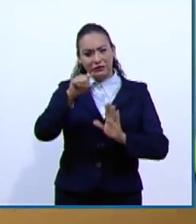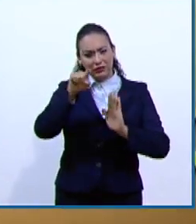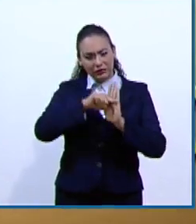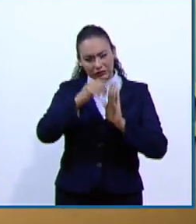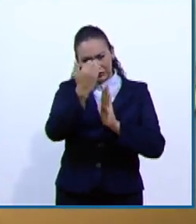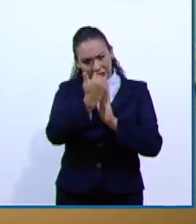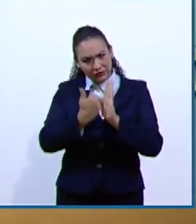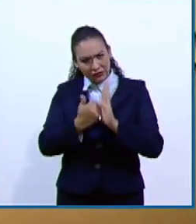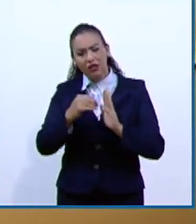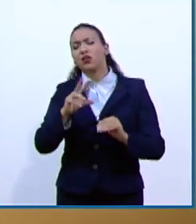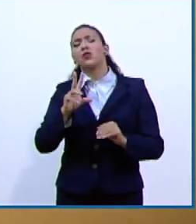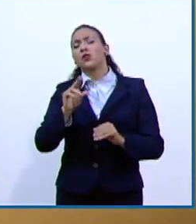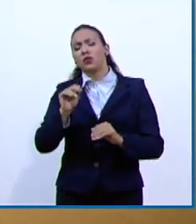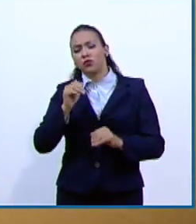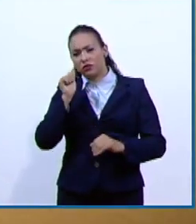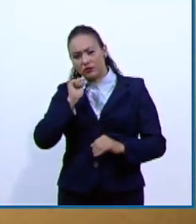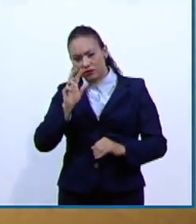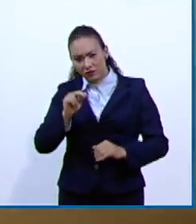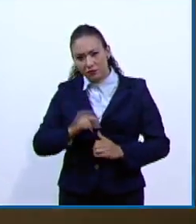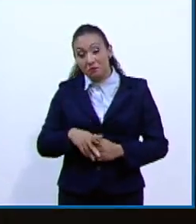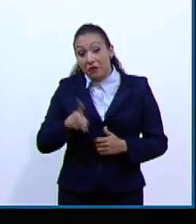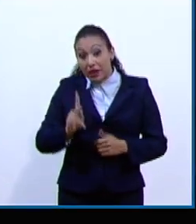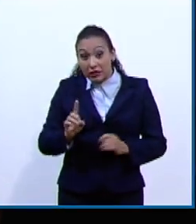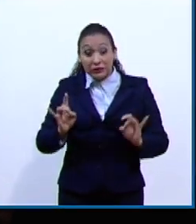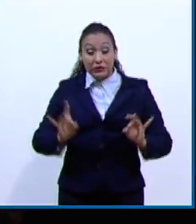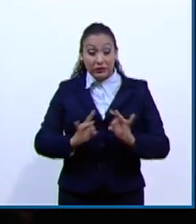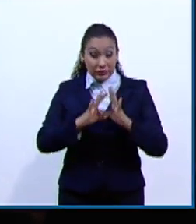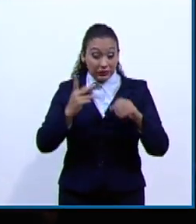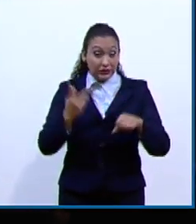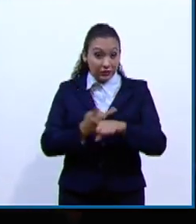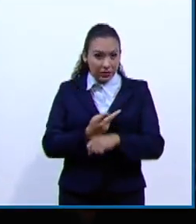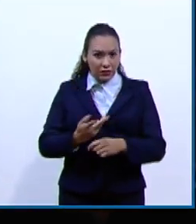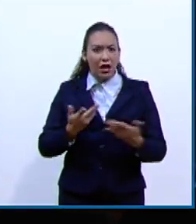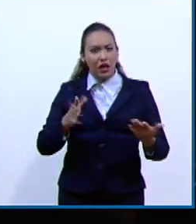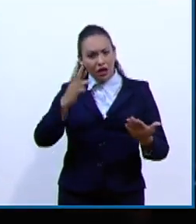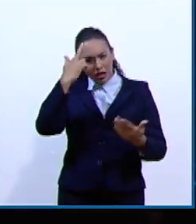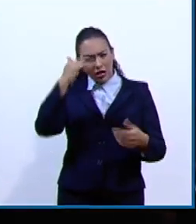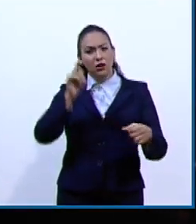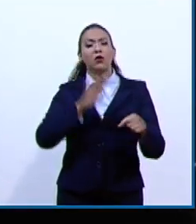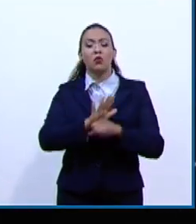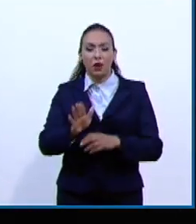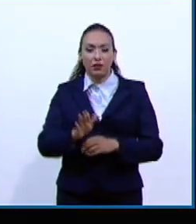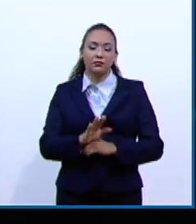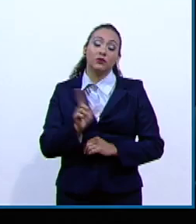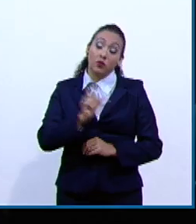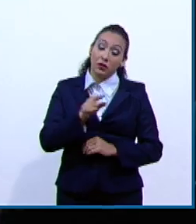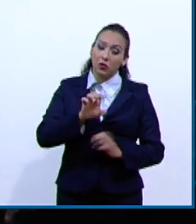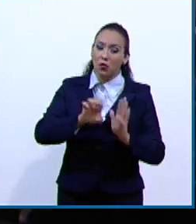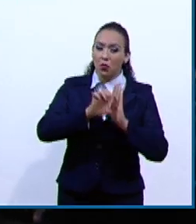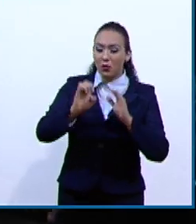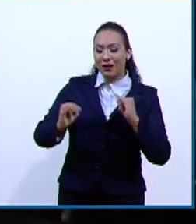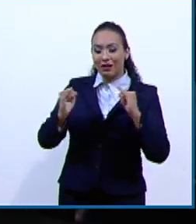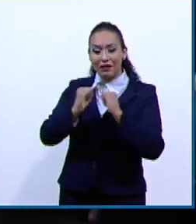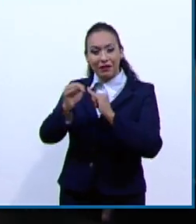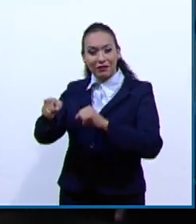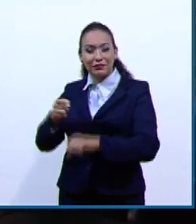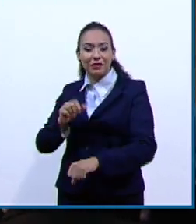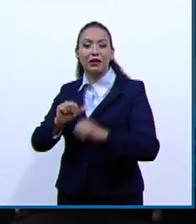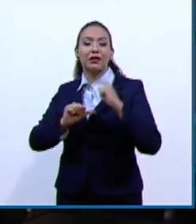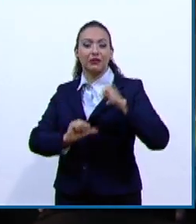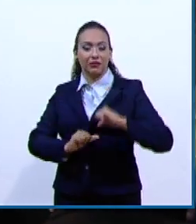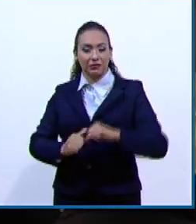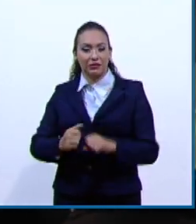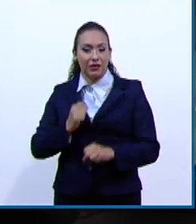una regresión y, en su caso de que así sea, puede encontrar justificación si la autoridad demuestra que hizo todo lo posible